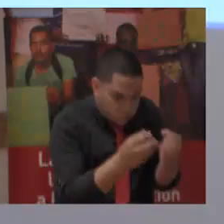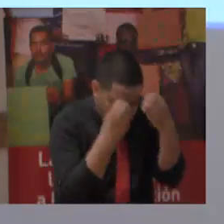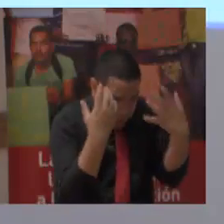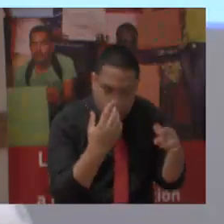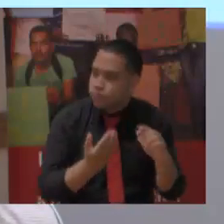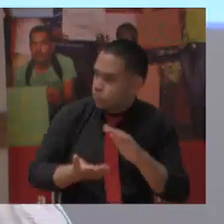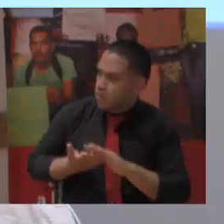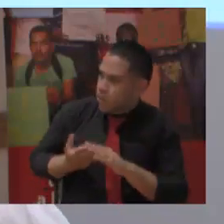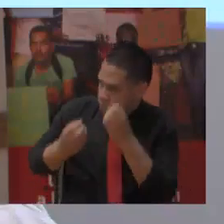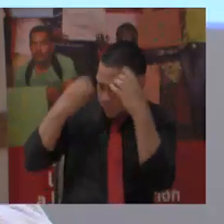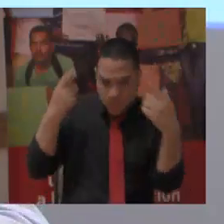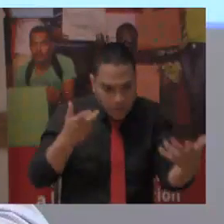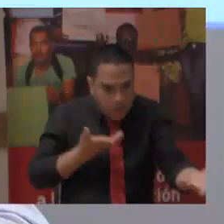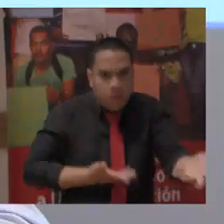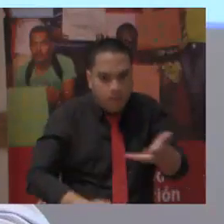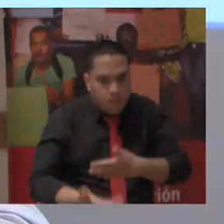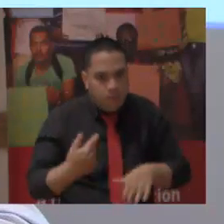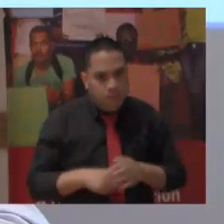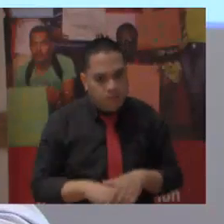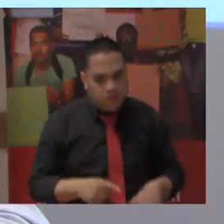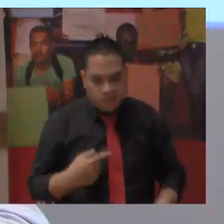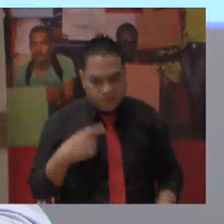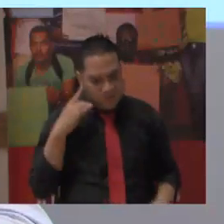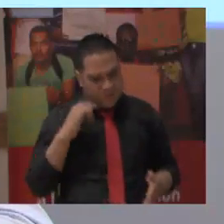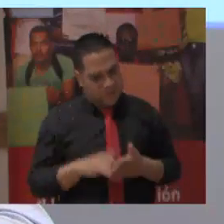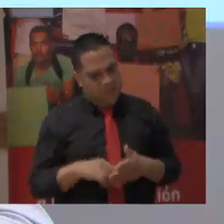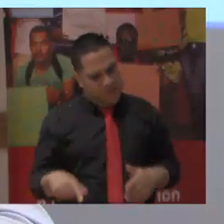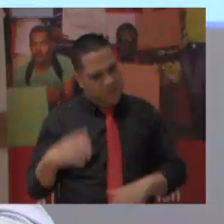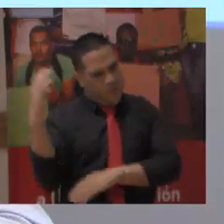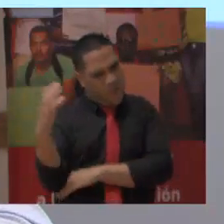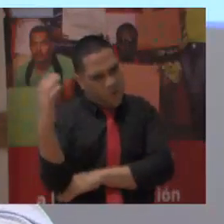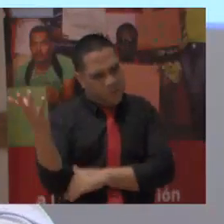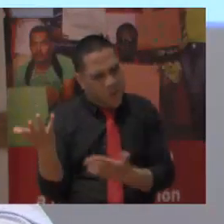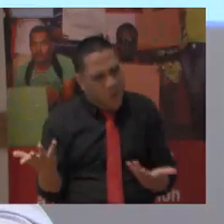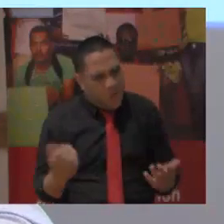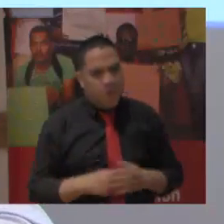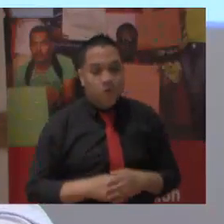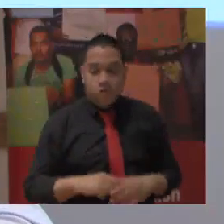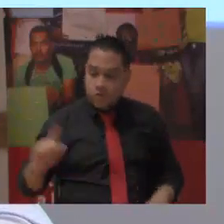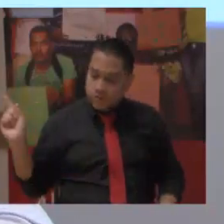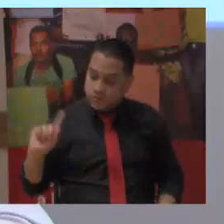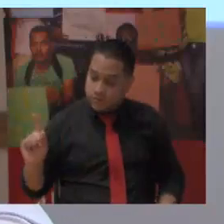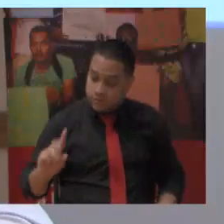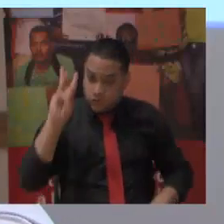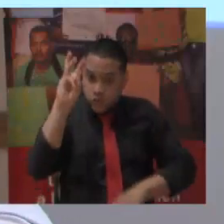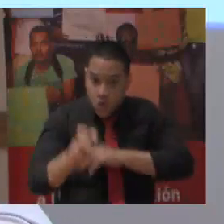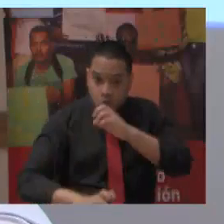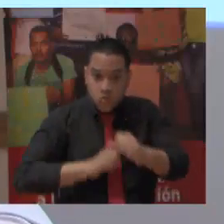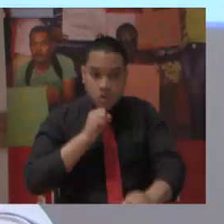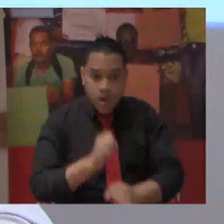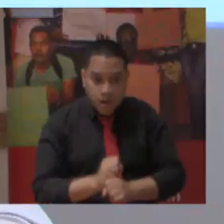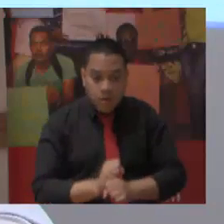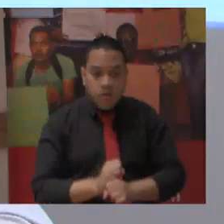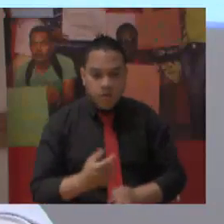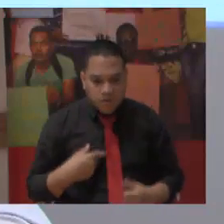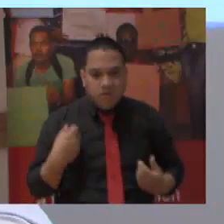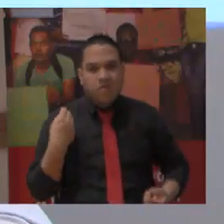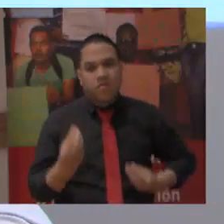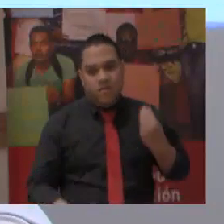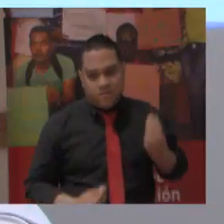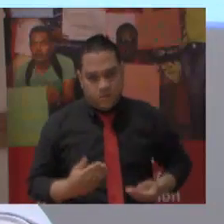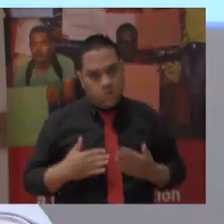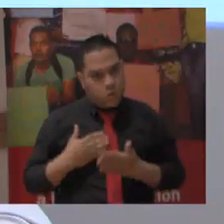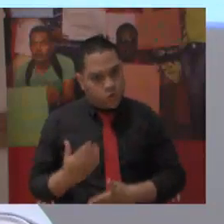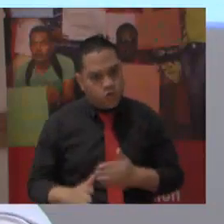creer las cosas que han pasado en nuestro país. Y yo durante 8 años estuve en reintegración.